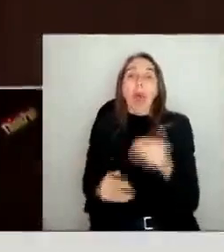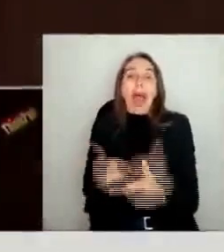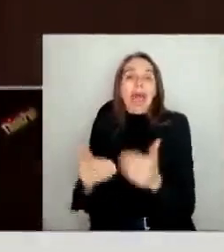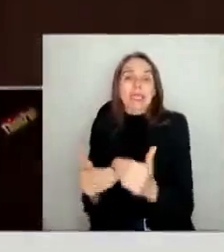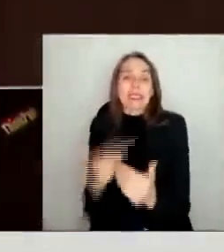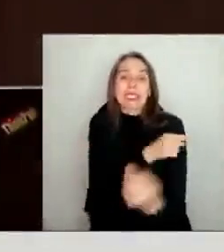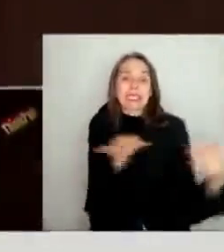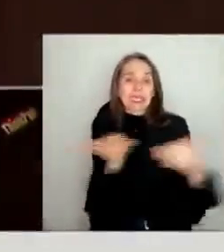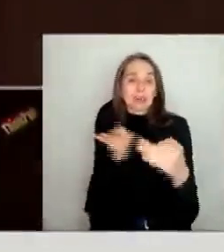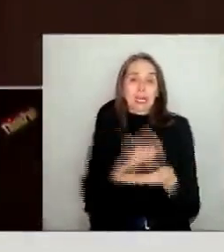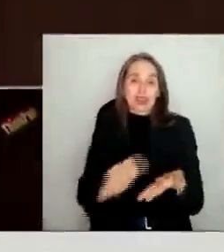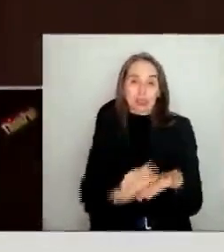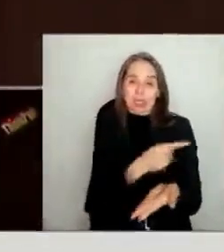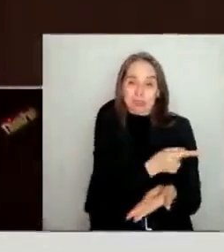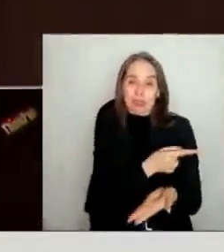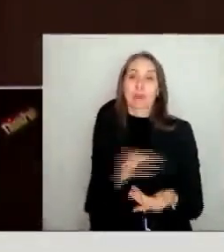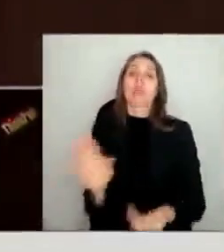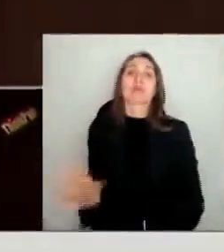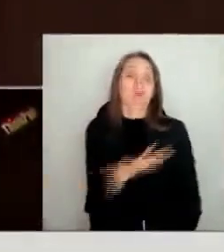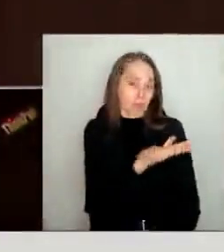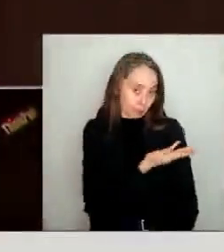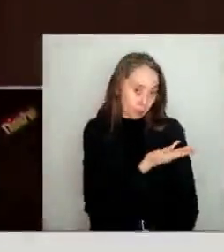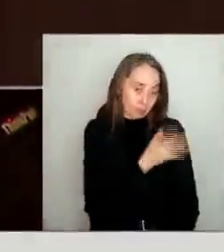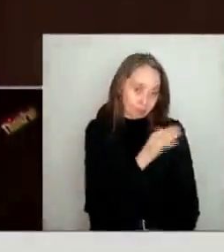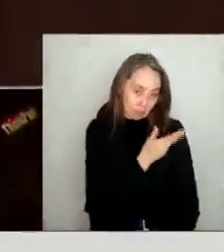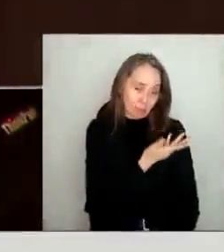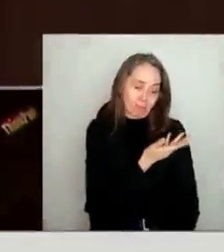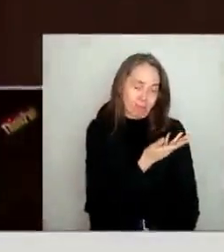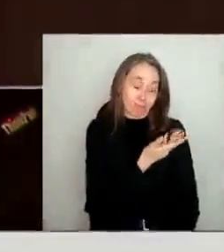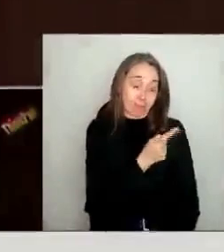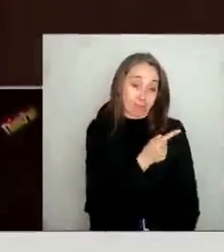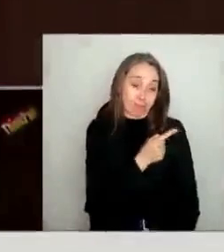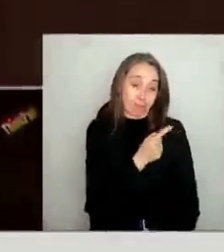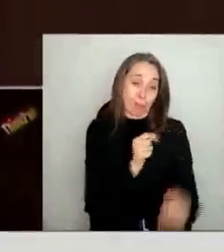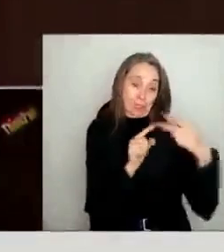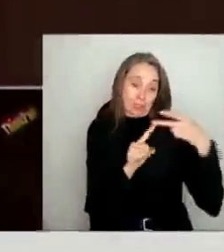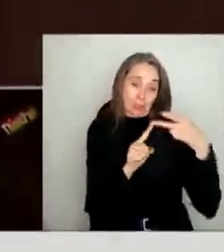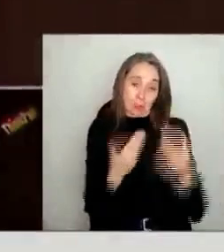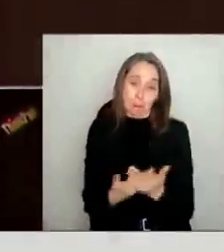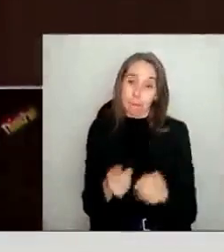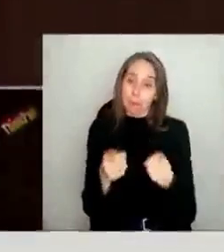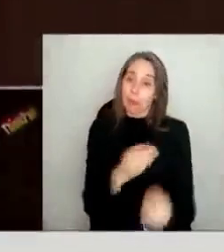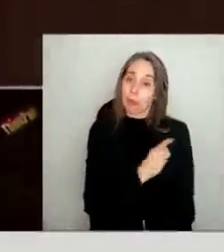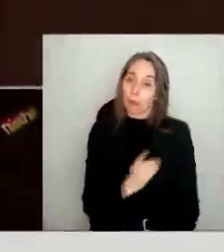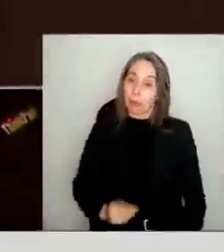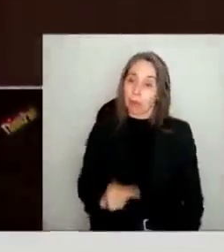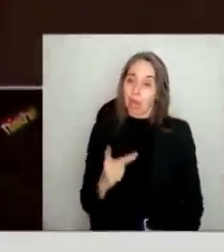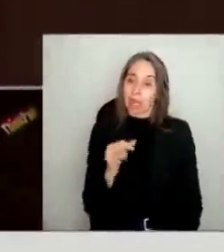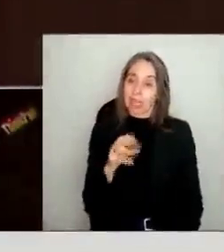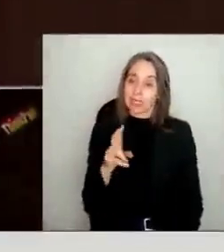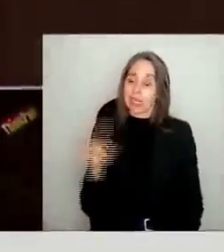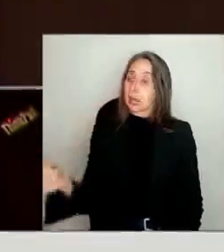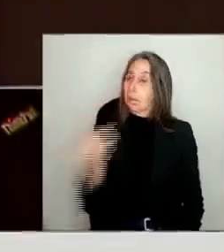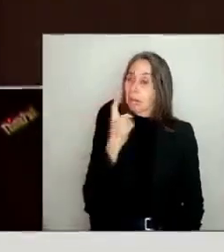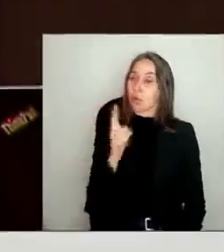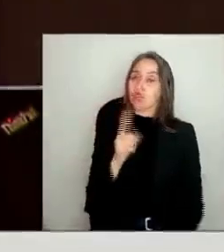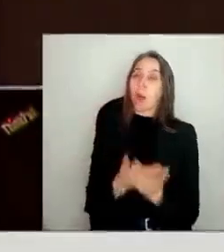la secretaría sobre sobre la segunda propuesta del diputado Johan Kaiser o la pregunta más bien de